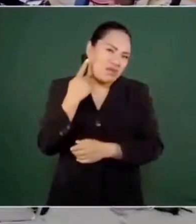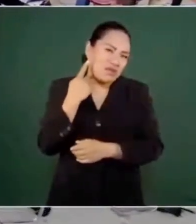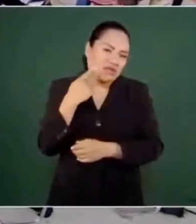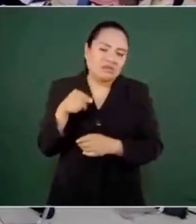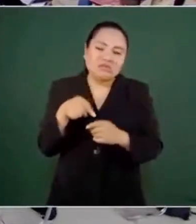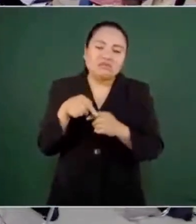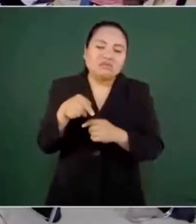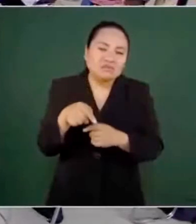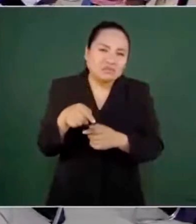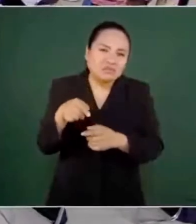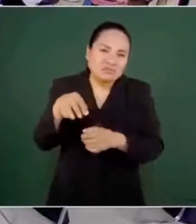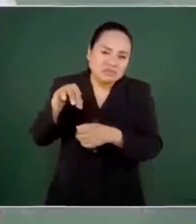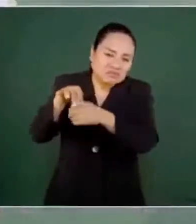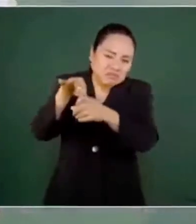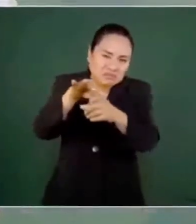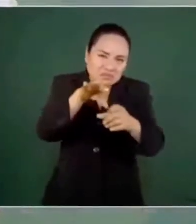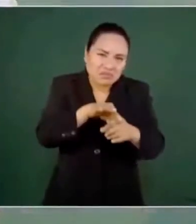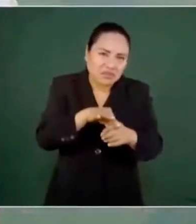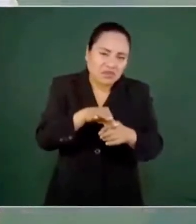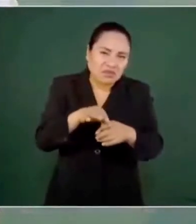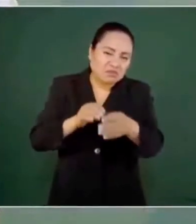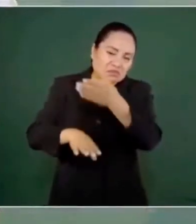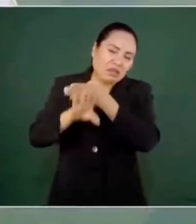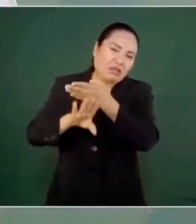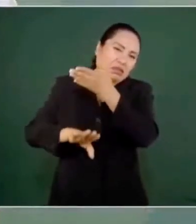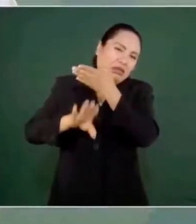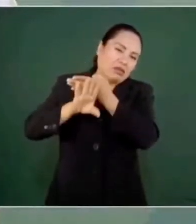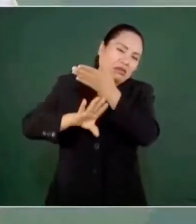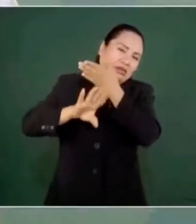y todo en contra de nosotros.